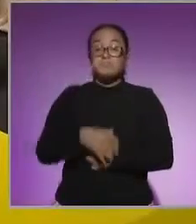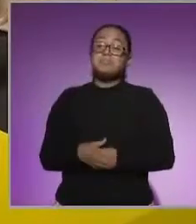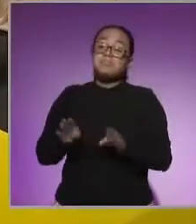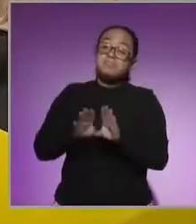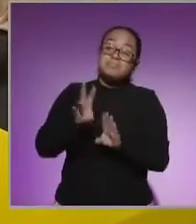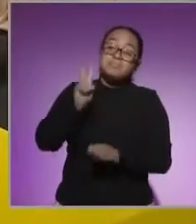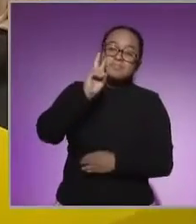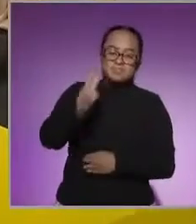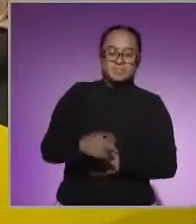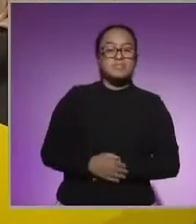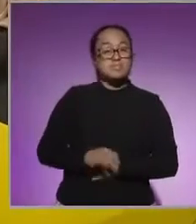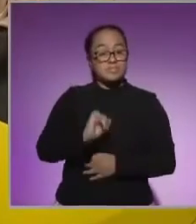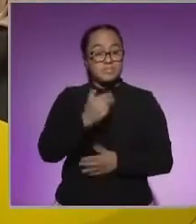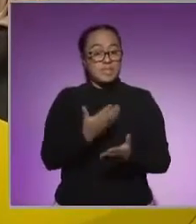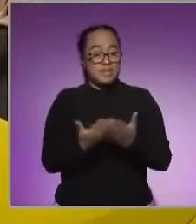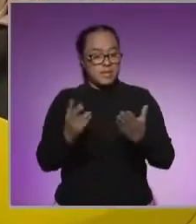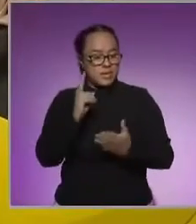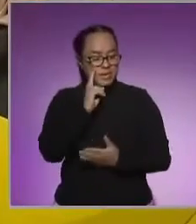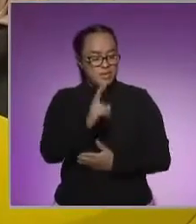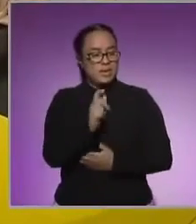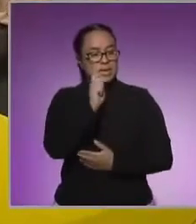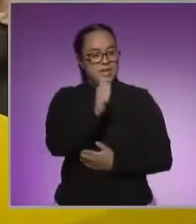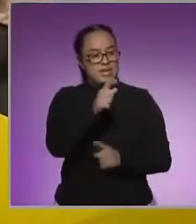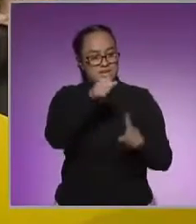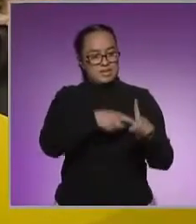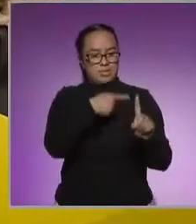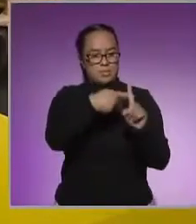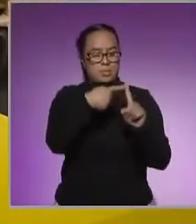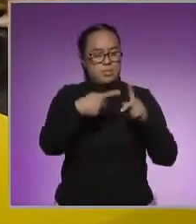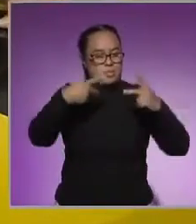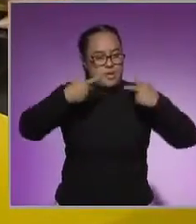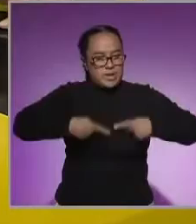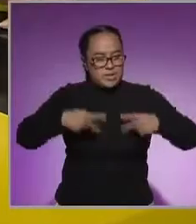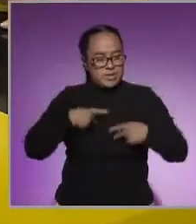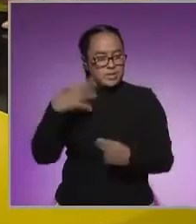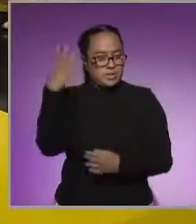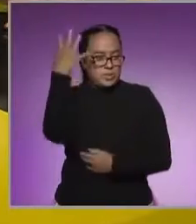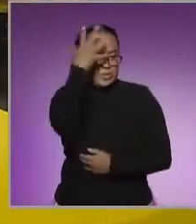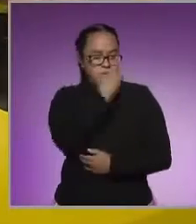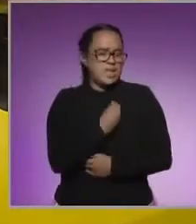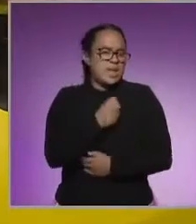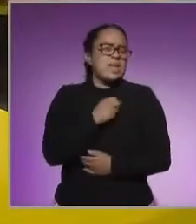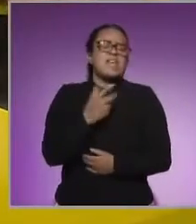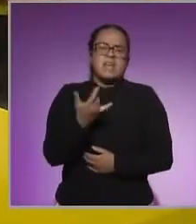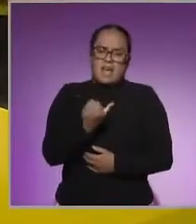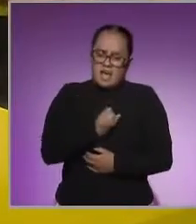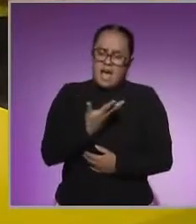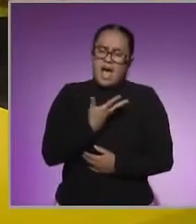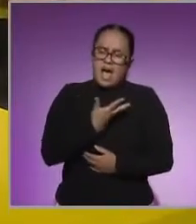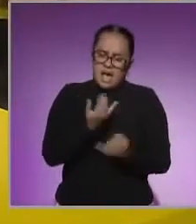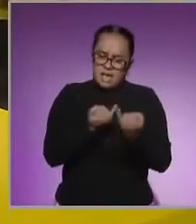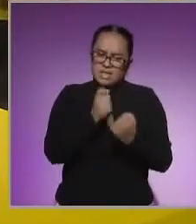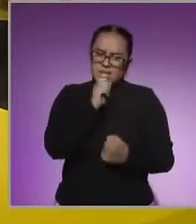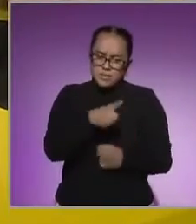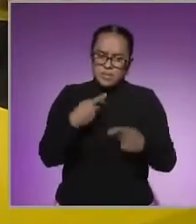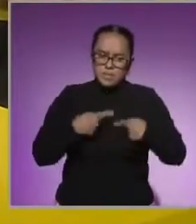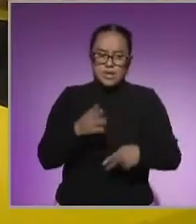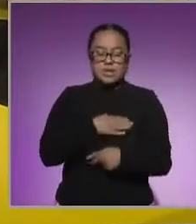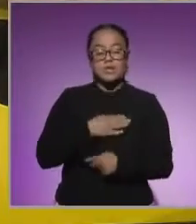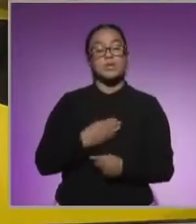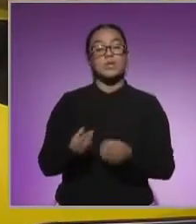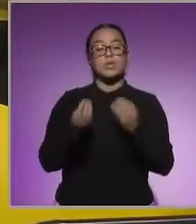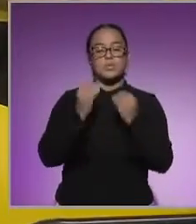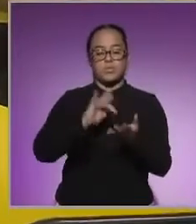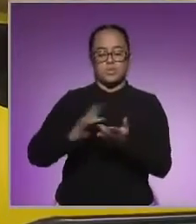ahora estamos viendo lo mejor del ser humano lo maravilloso que también es el ser humano muchas gracias